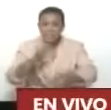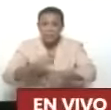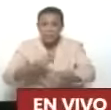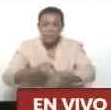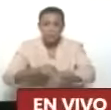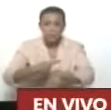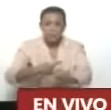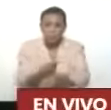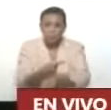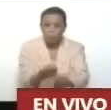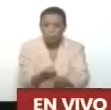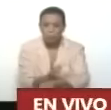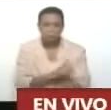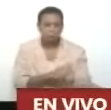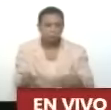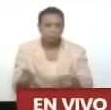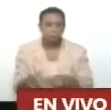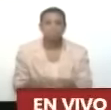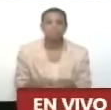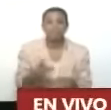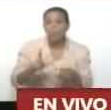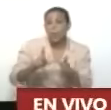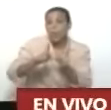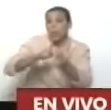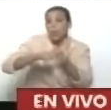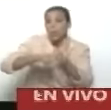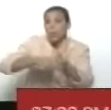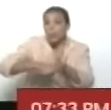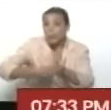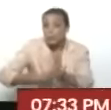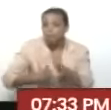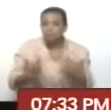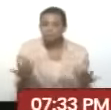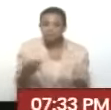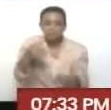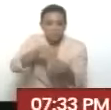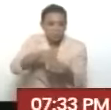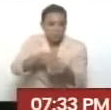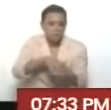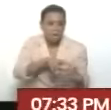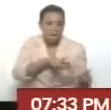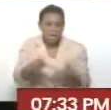Excelente. Luego de votar, ya,